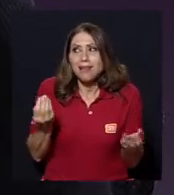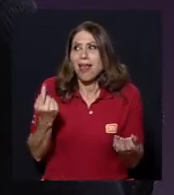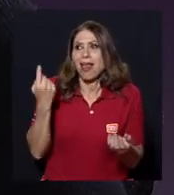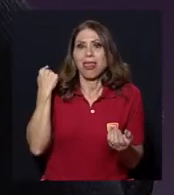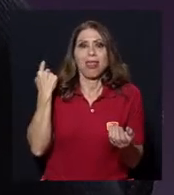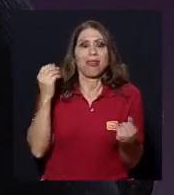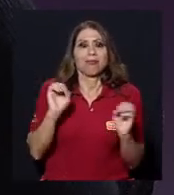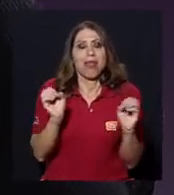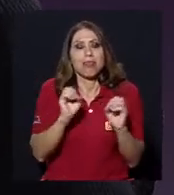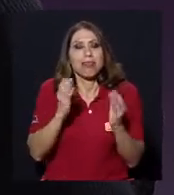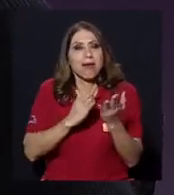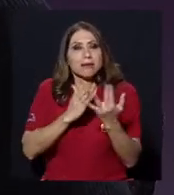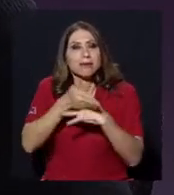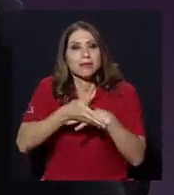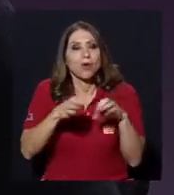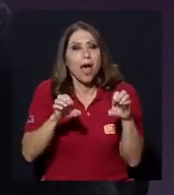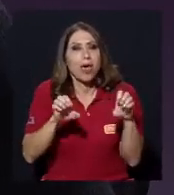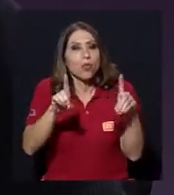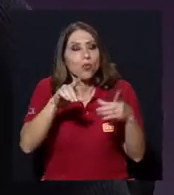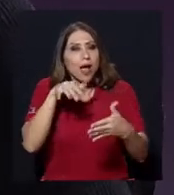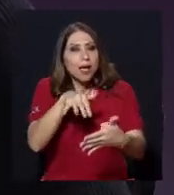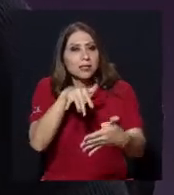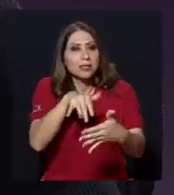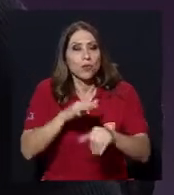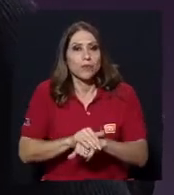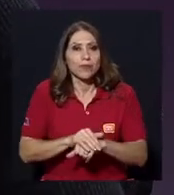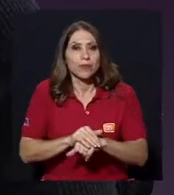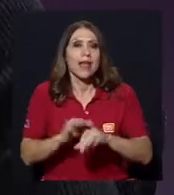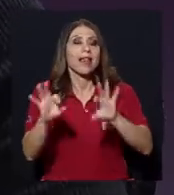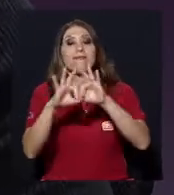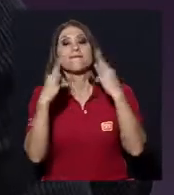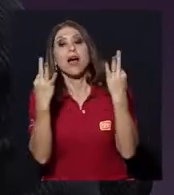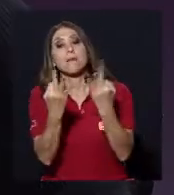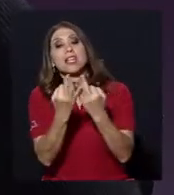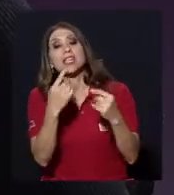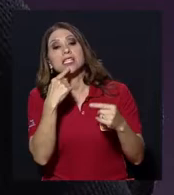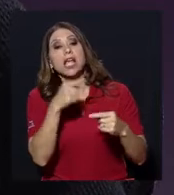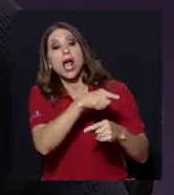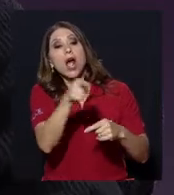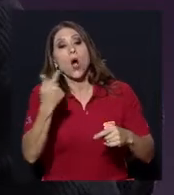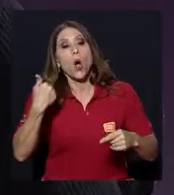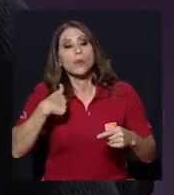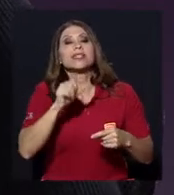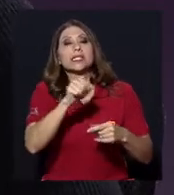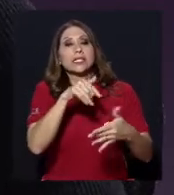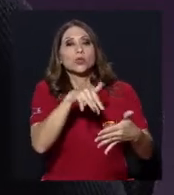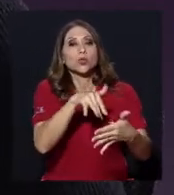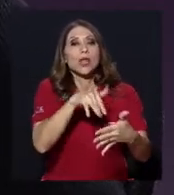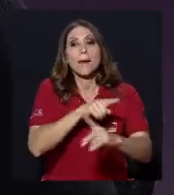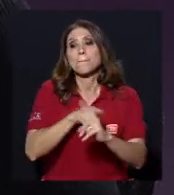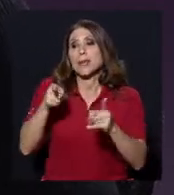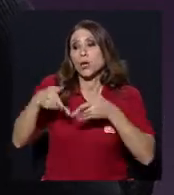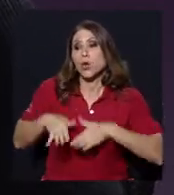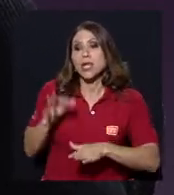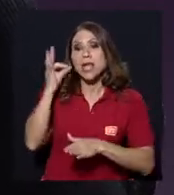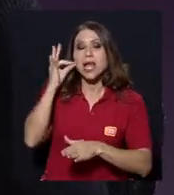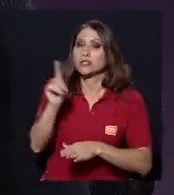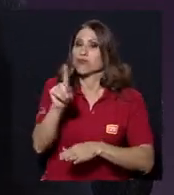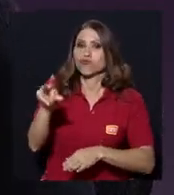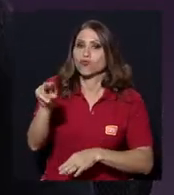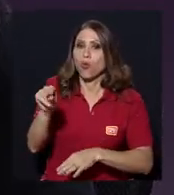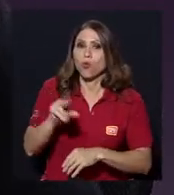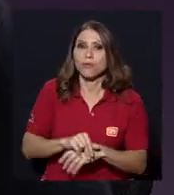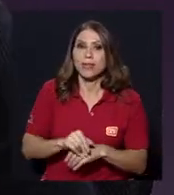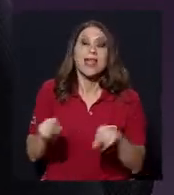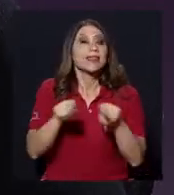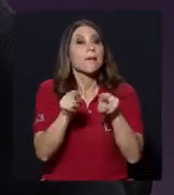a una educación, donde las familias muchas veces decían que estudiaban los hijos, pero no las hijas. Vemos que habían